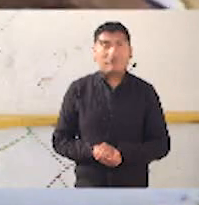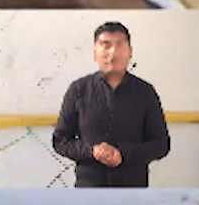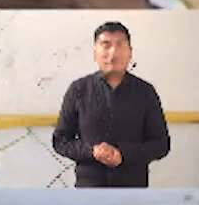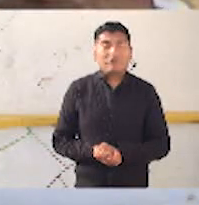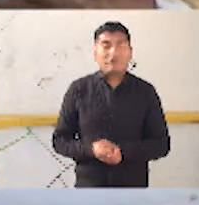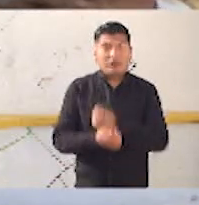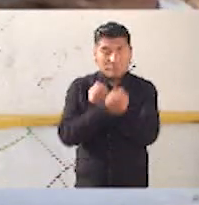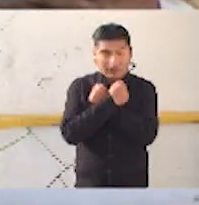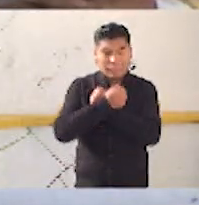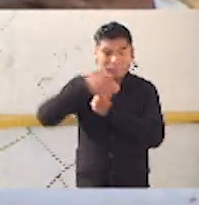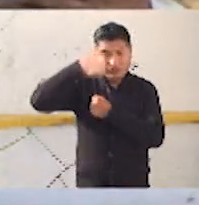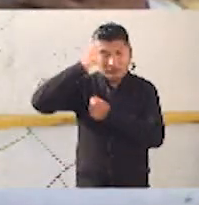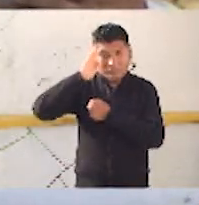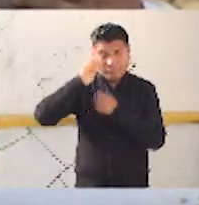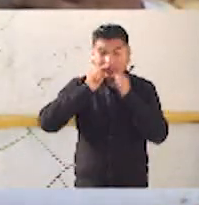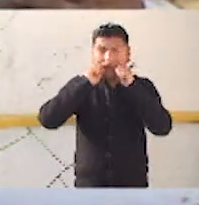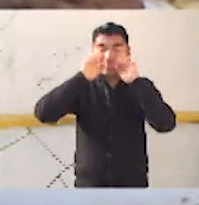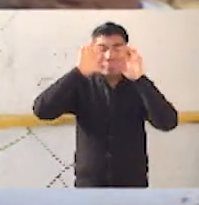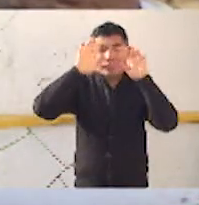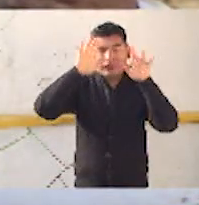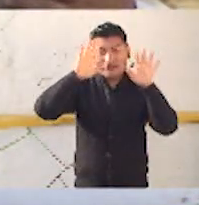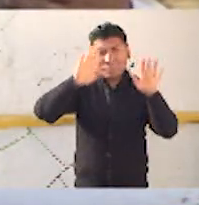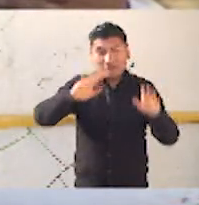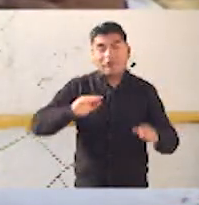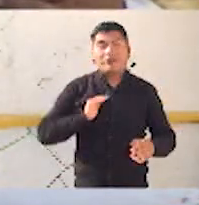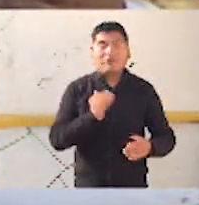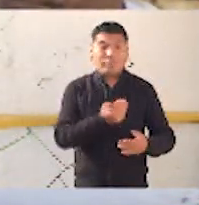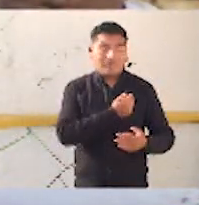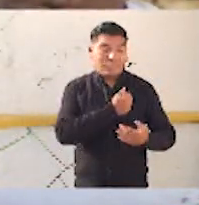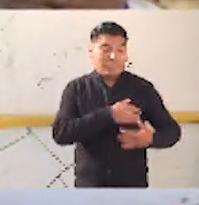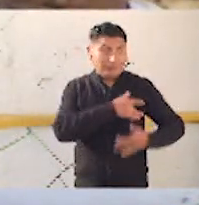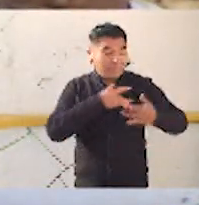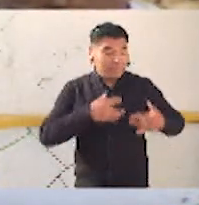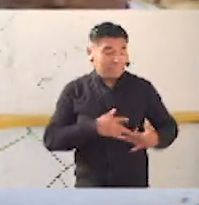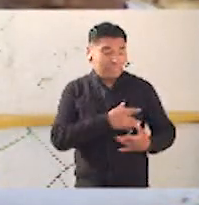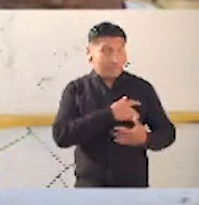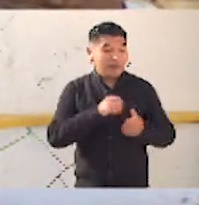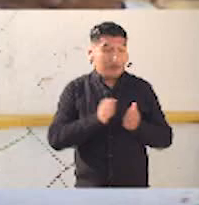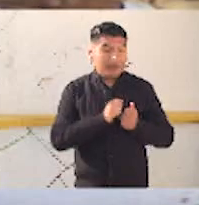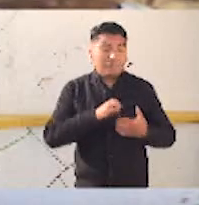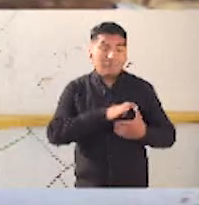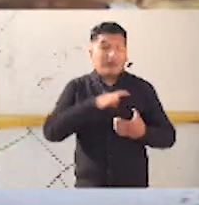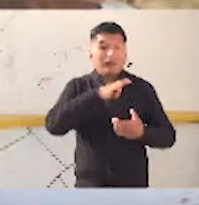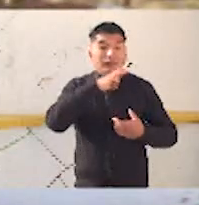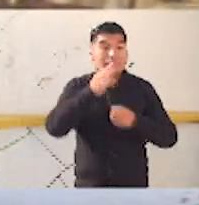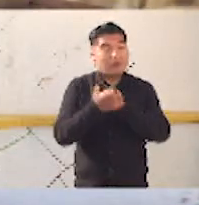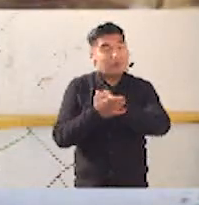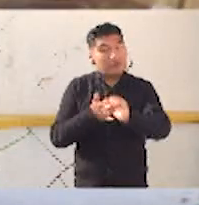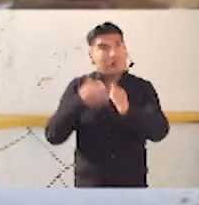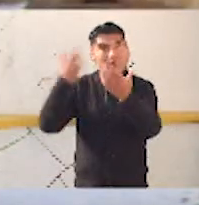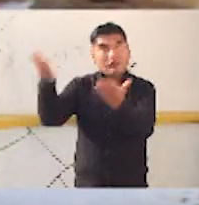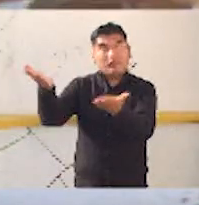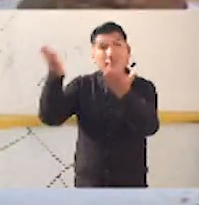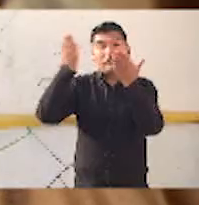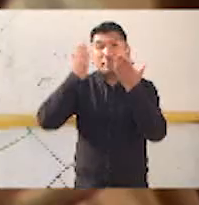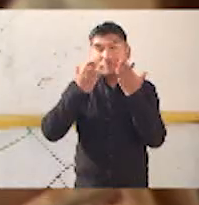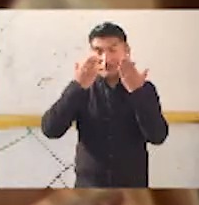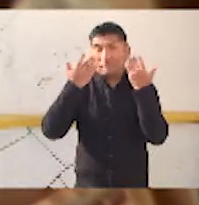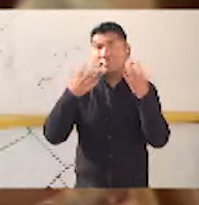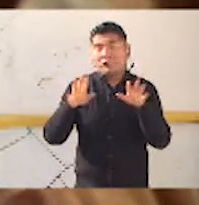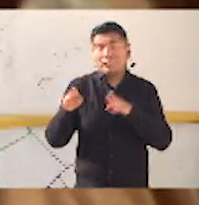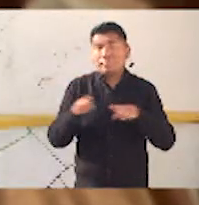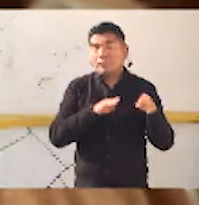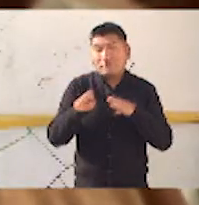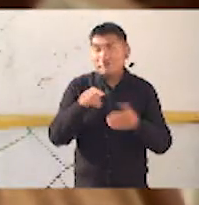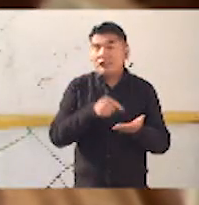El amor de Dios ha sido derramado en nuestros corazones con el Espíritu Santo que se nos ha dado. Movidos por este